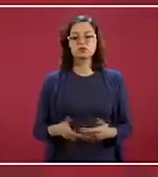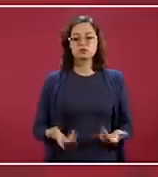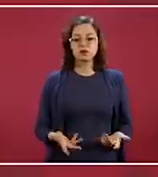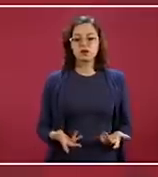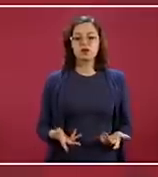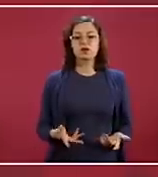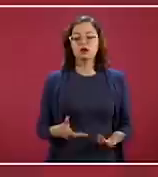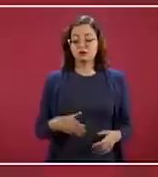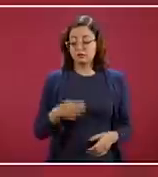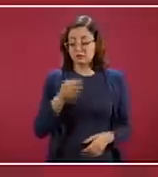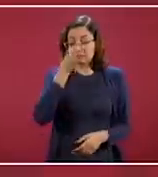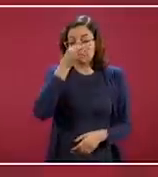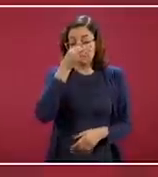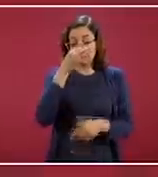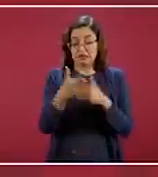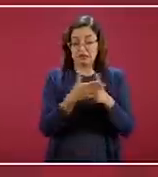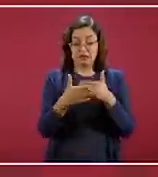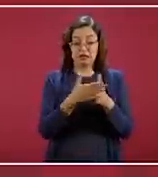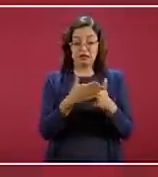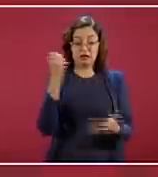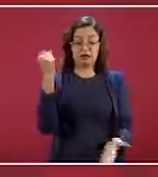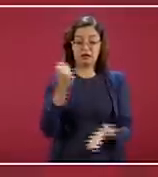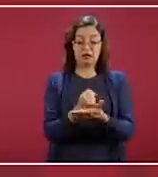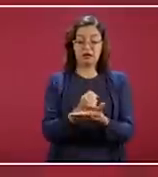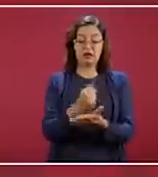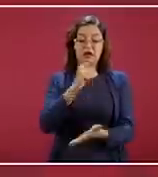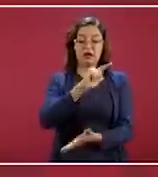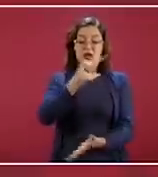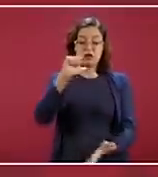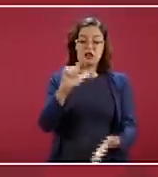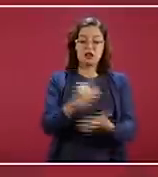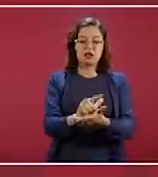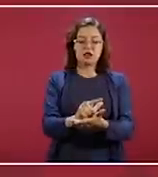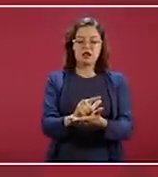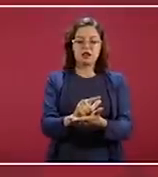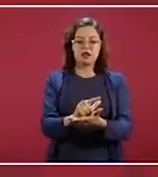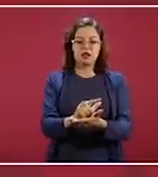aprobar una ley